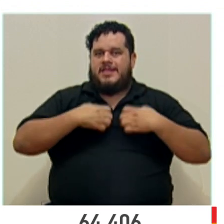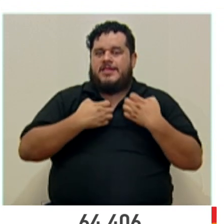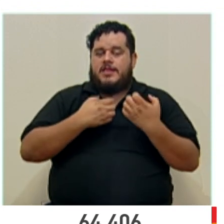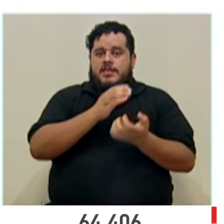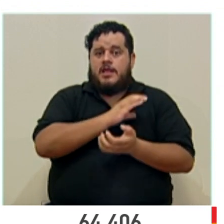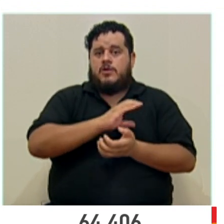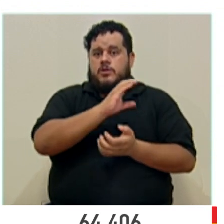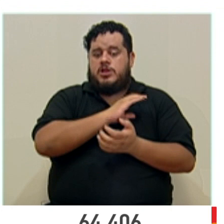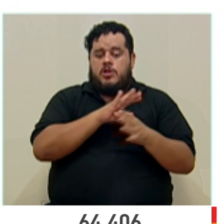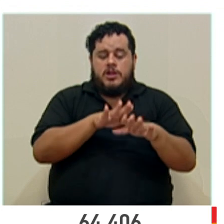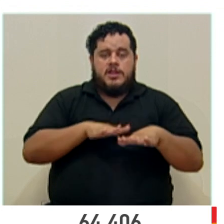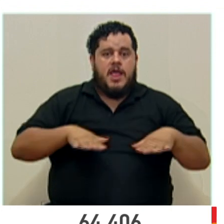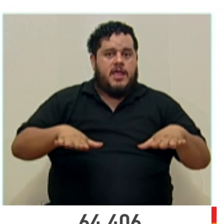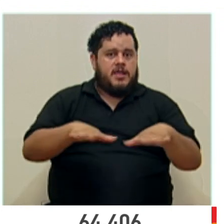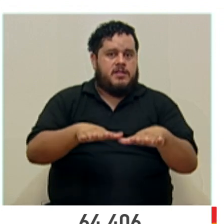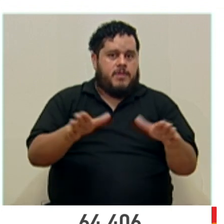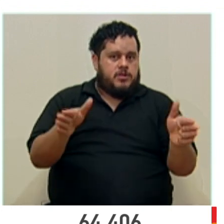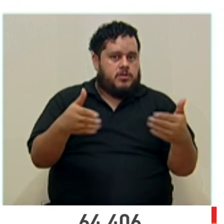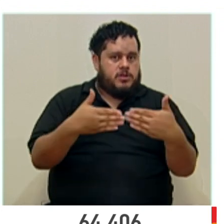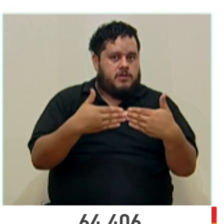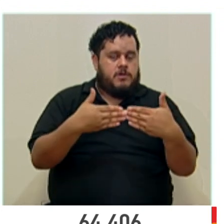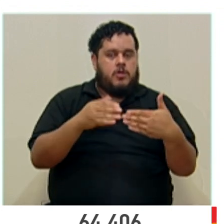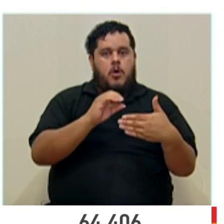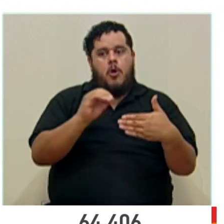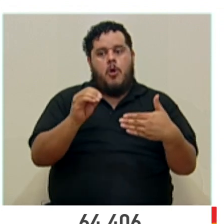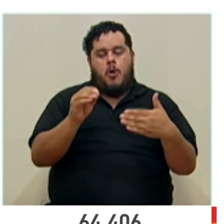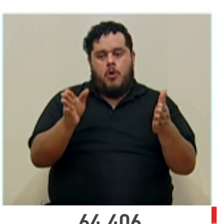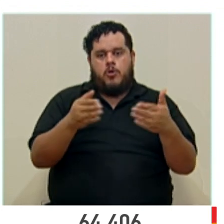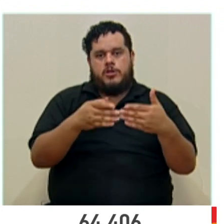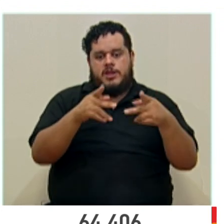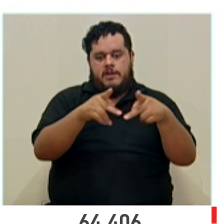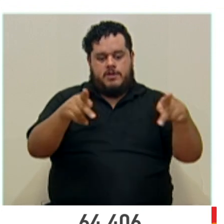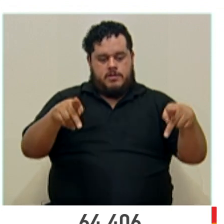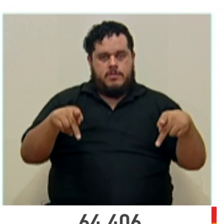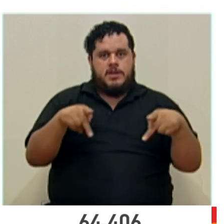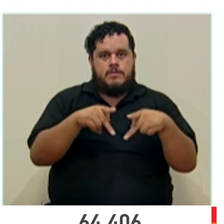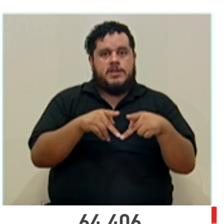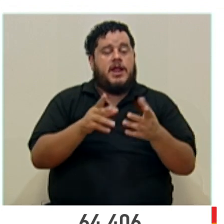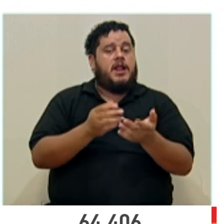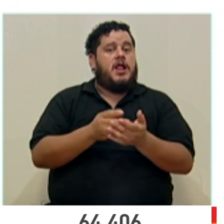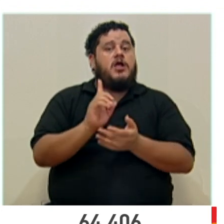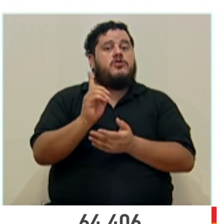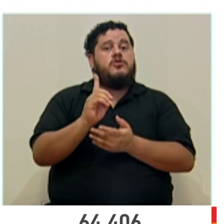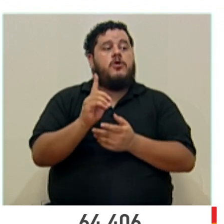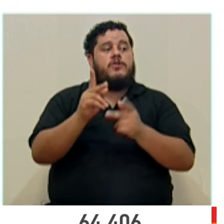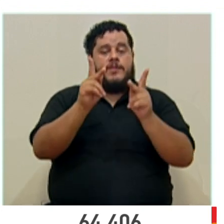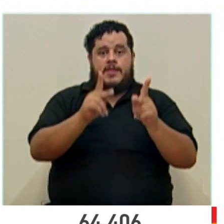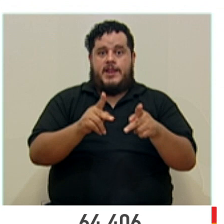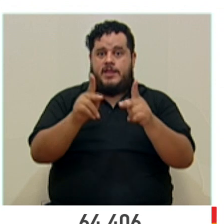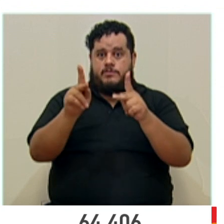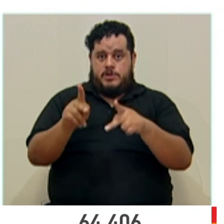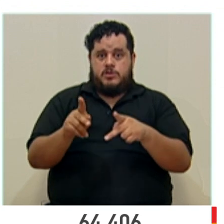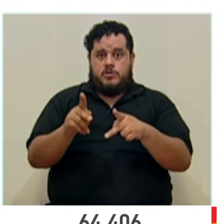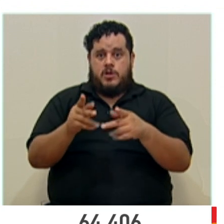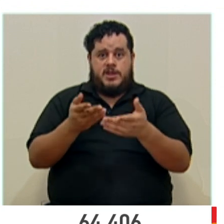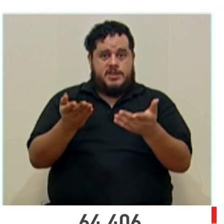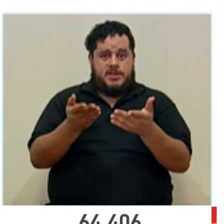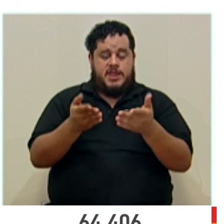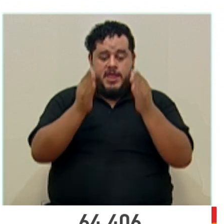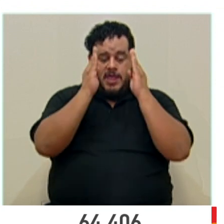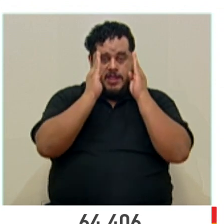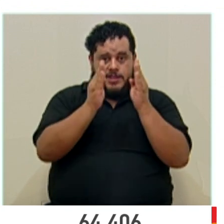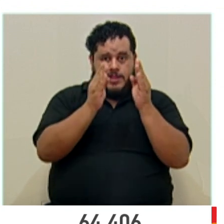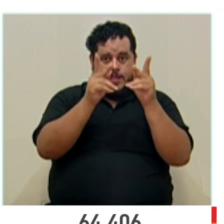condiciones en espacios cerrados o con cierre perimetral, en donde el personal que atiende